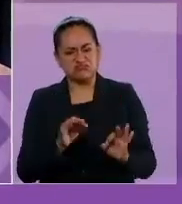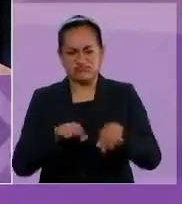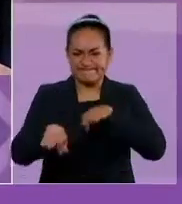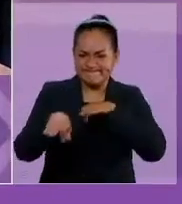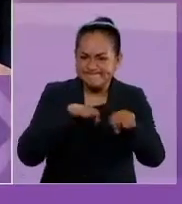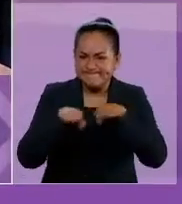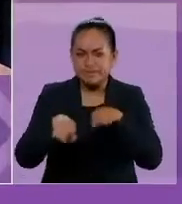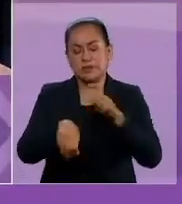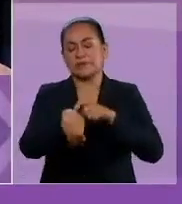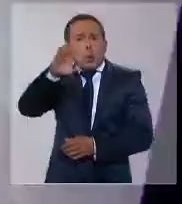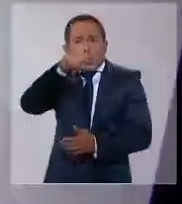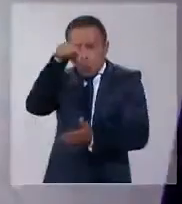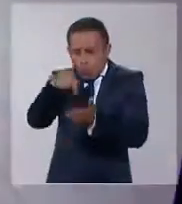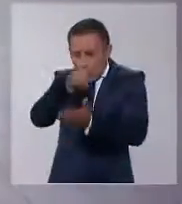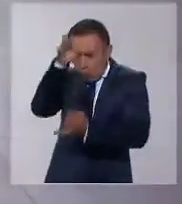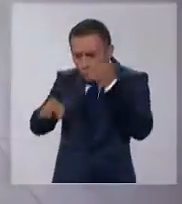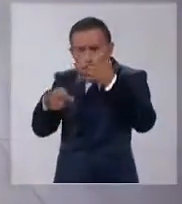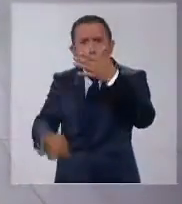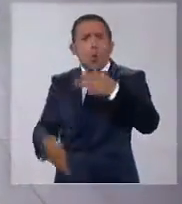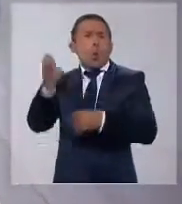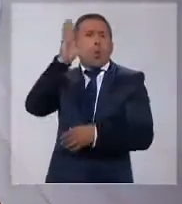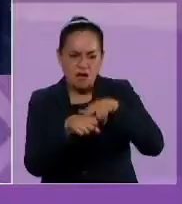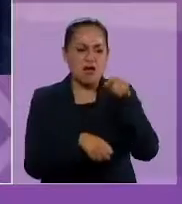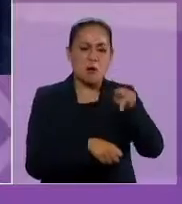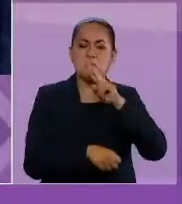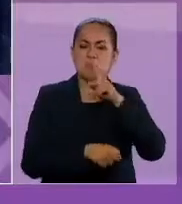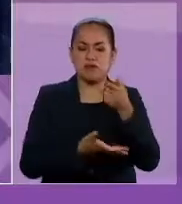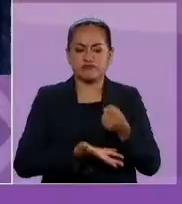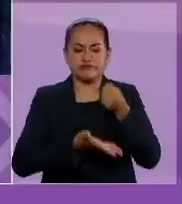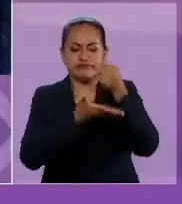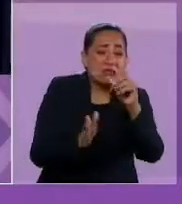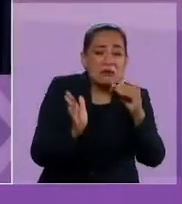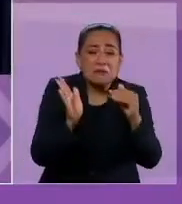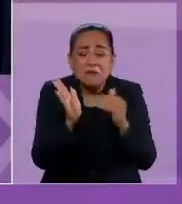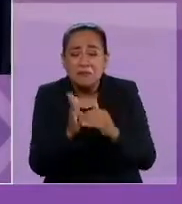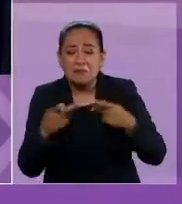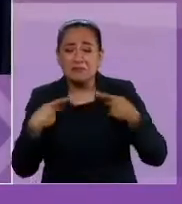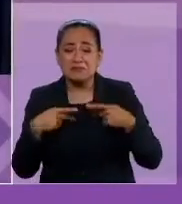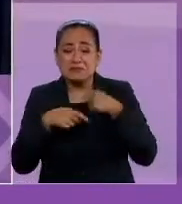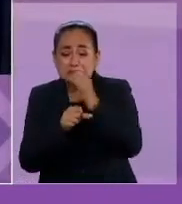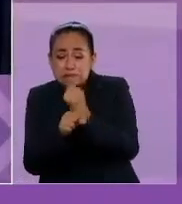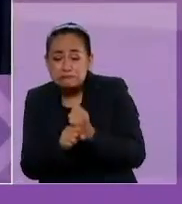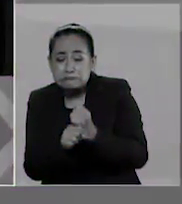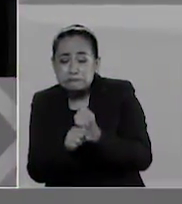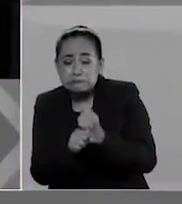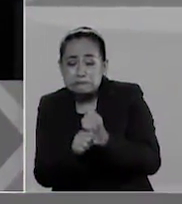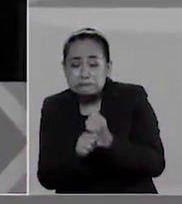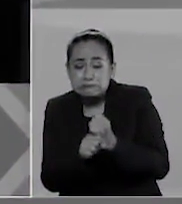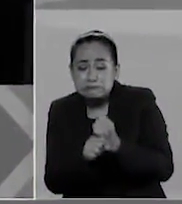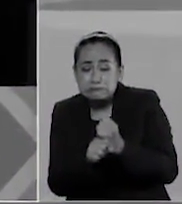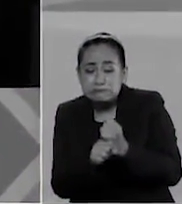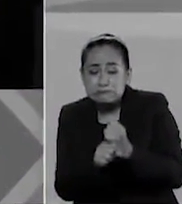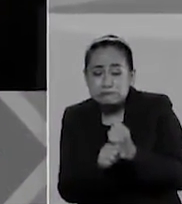Tiempo, candidato. Ahorita regresamos con... Tiempo, candidato López Obrador. Se le acabó el tiempo, candidato. Se le acabó el tiempo, candidato.